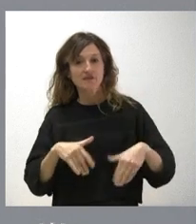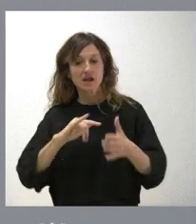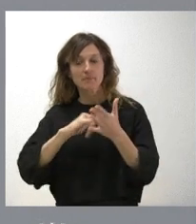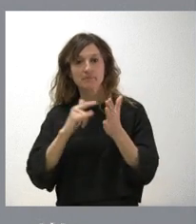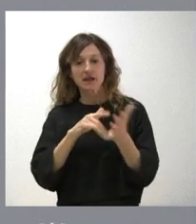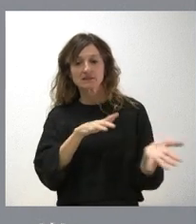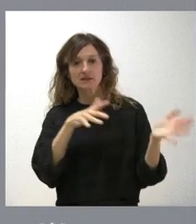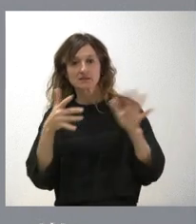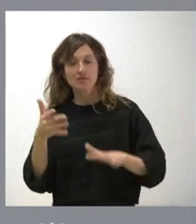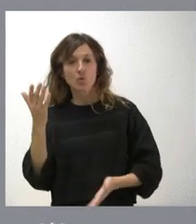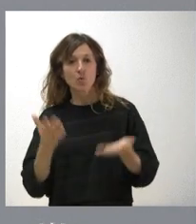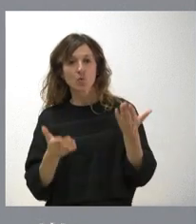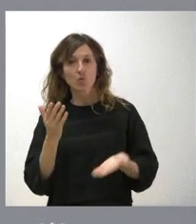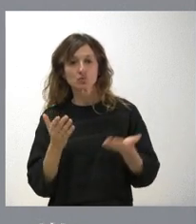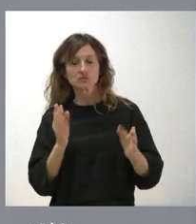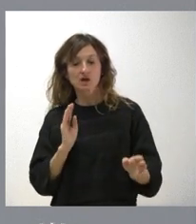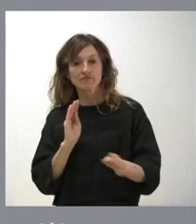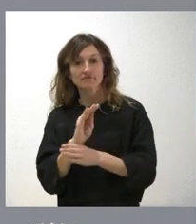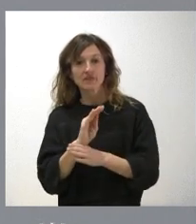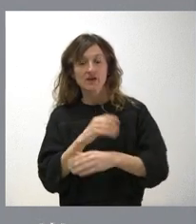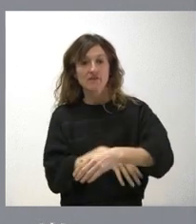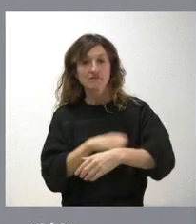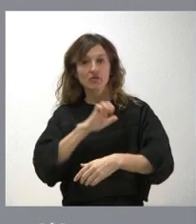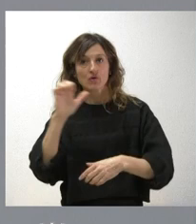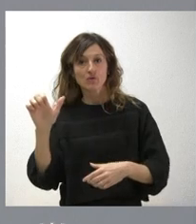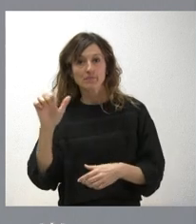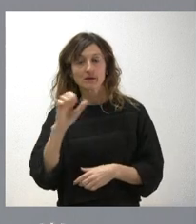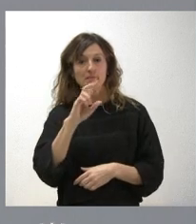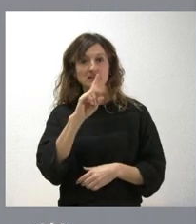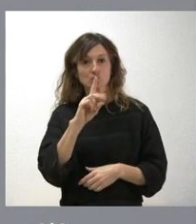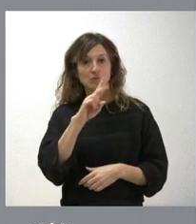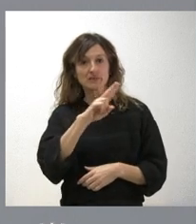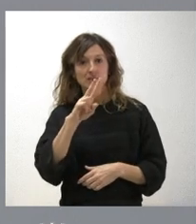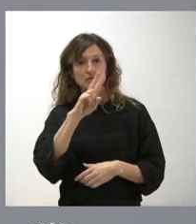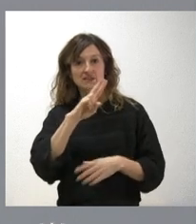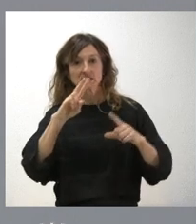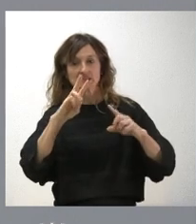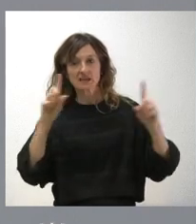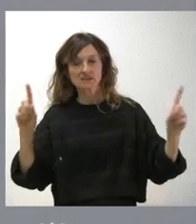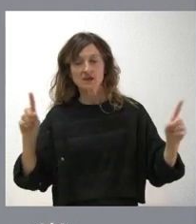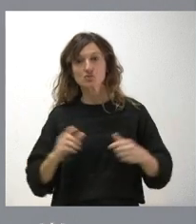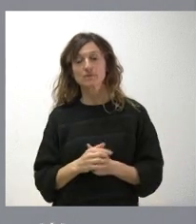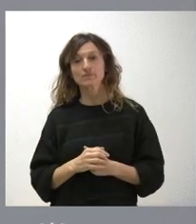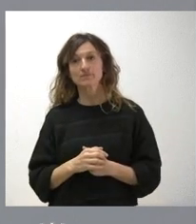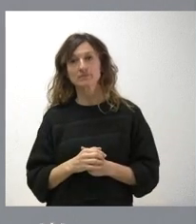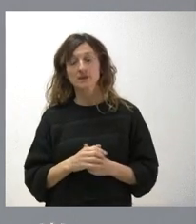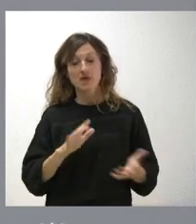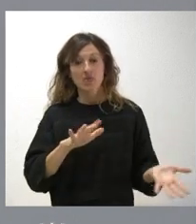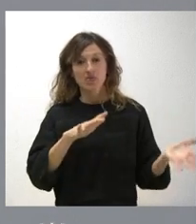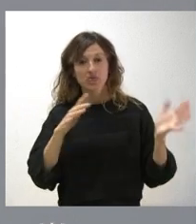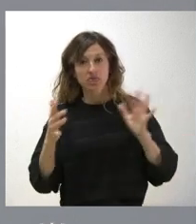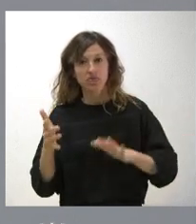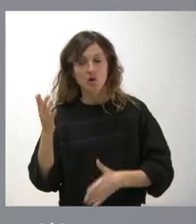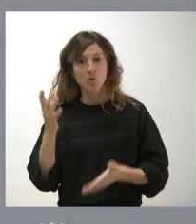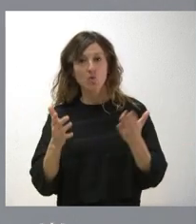transición justa financiado con fondos europeos lo financiamos el 21 el 22 y el 23 toda vez que este plan de transición justa se va Sabiendo porque lo